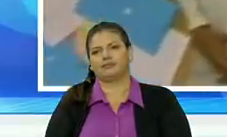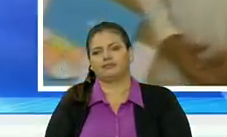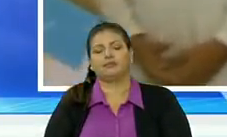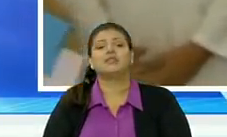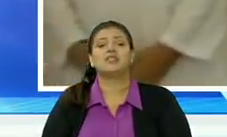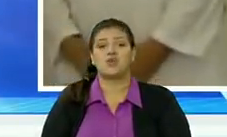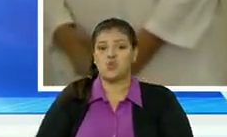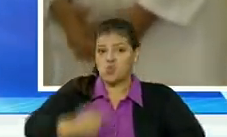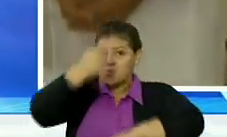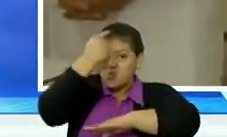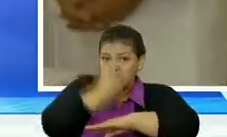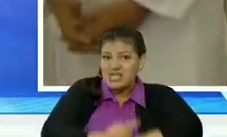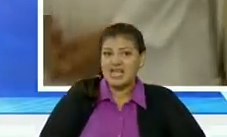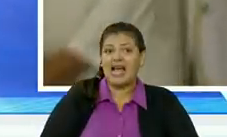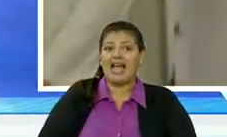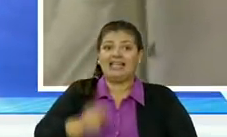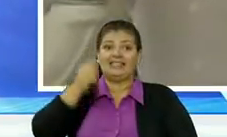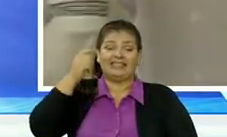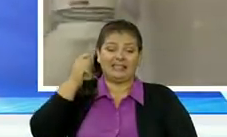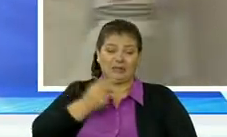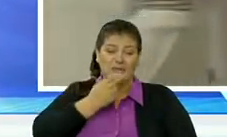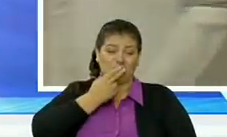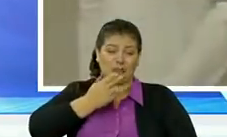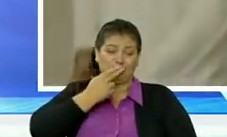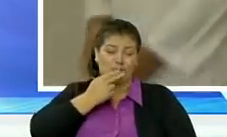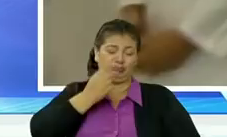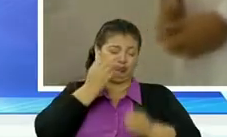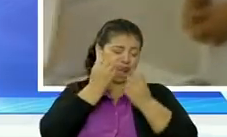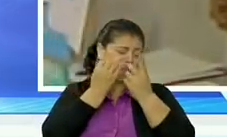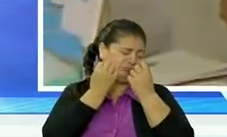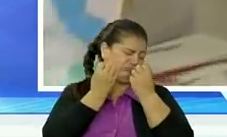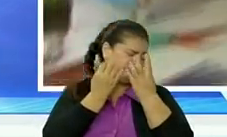diarias. ¿Y cuántos años fumó? Será unos 20